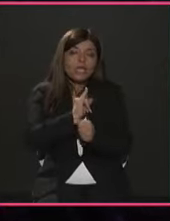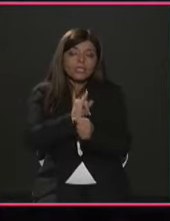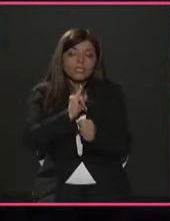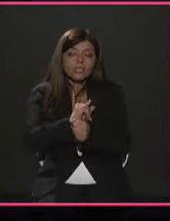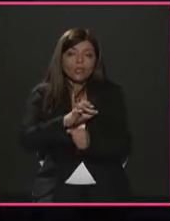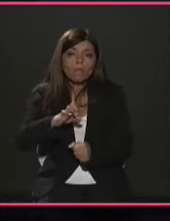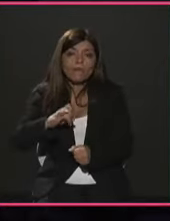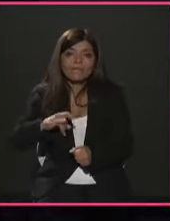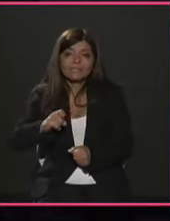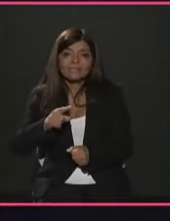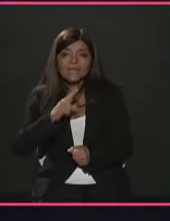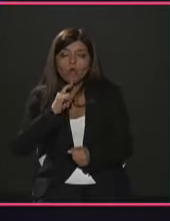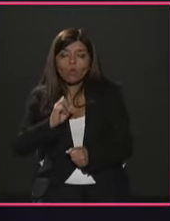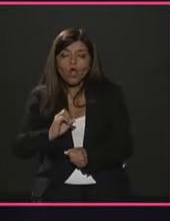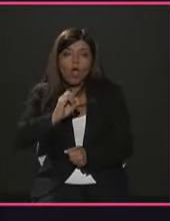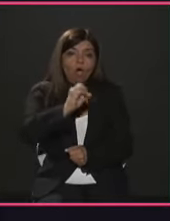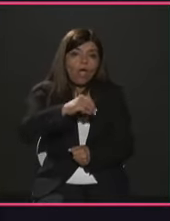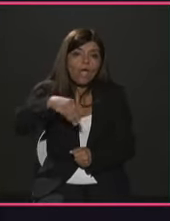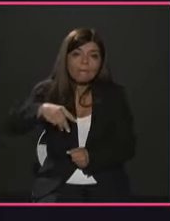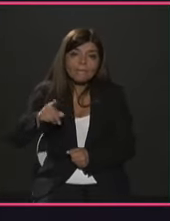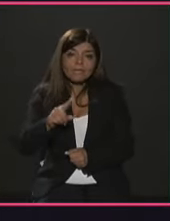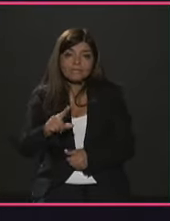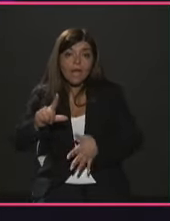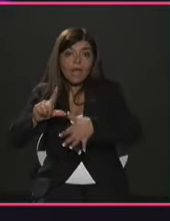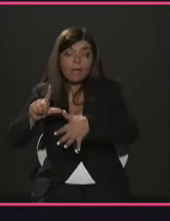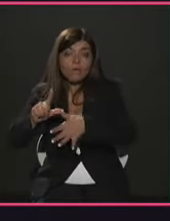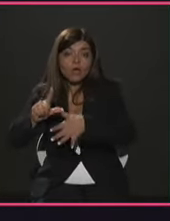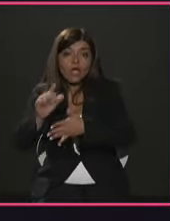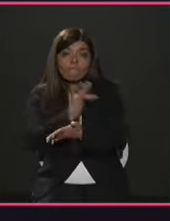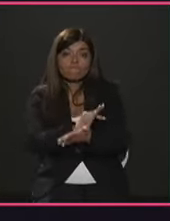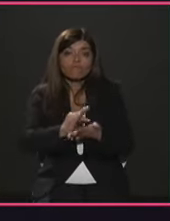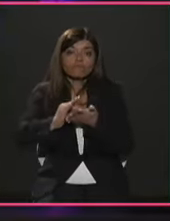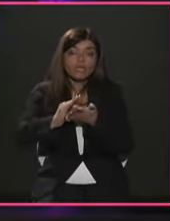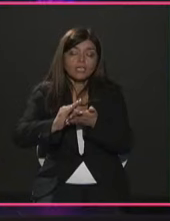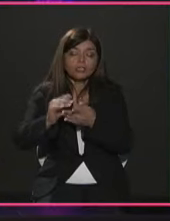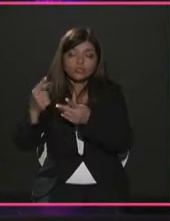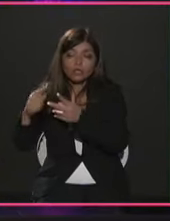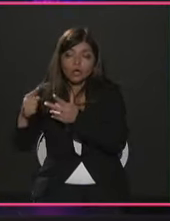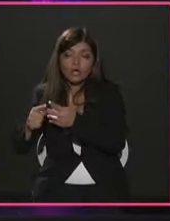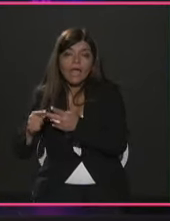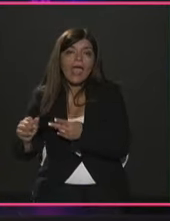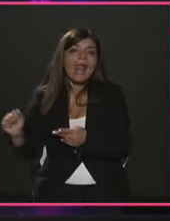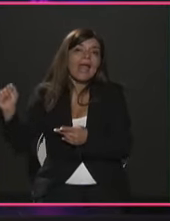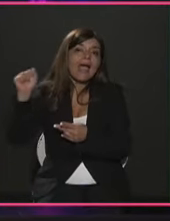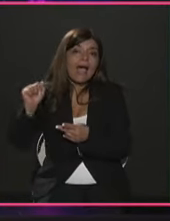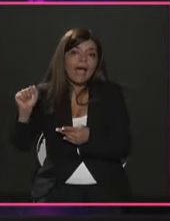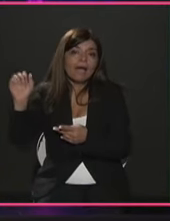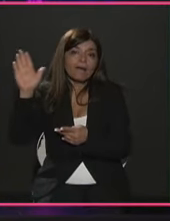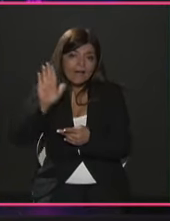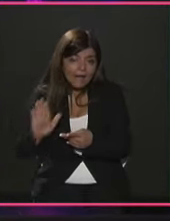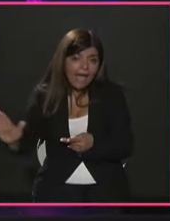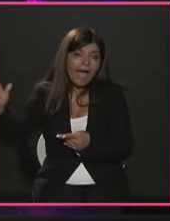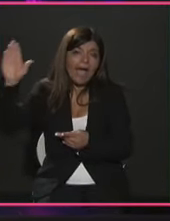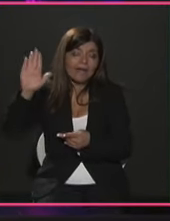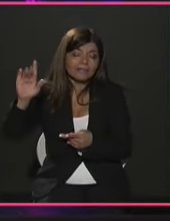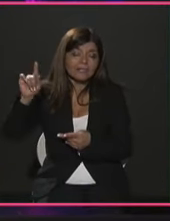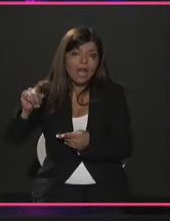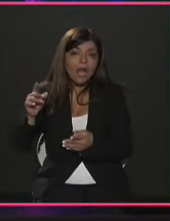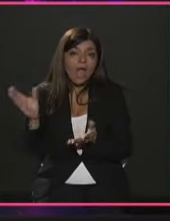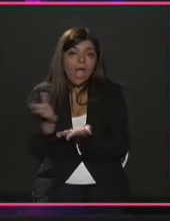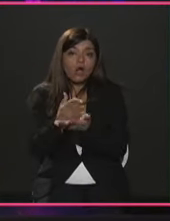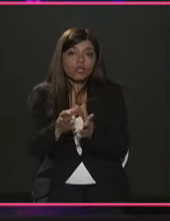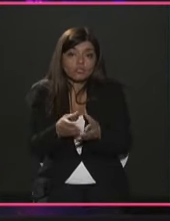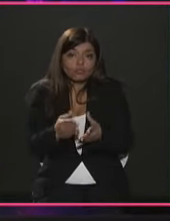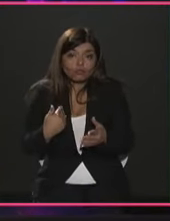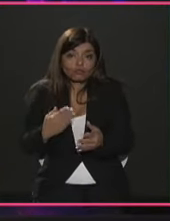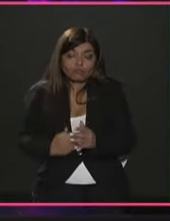la OMS en América Latina como la fundación fiocruz en África en Asia la organización que yo dirijo hoy día que